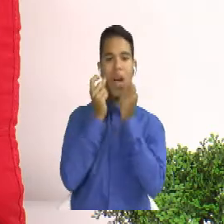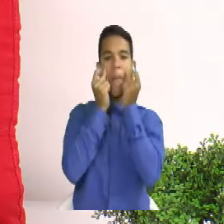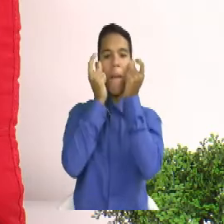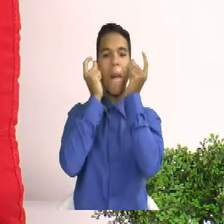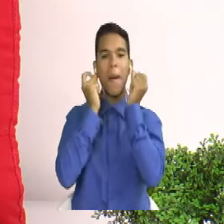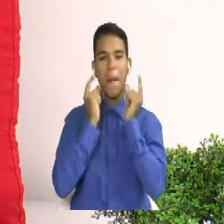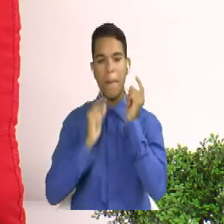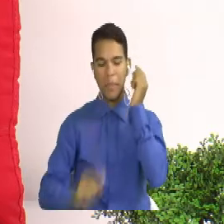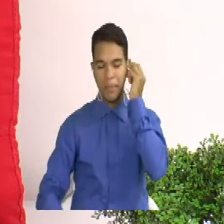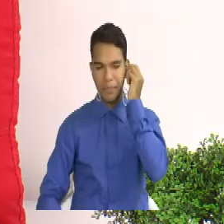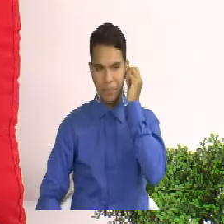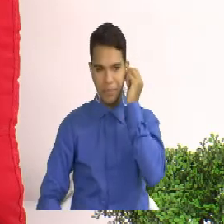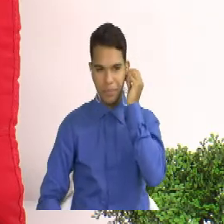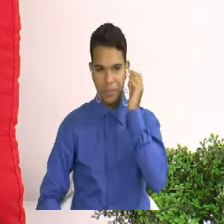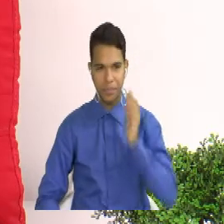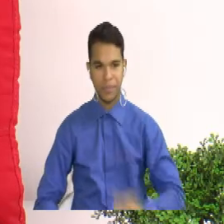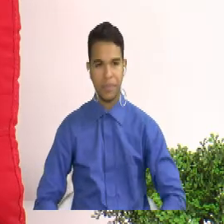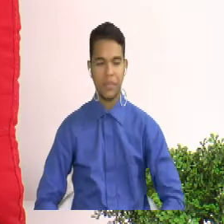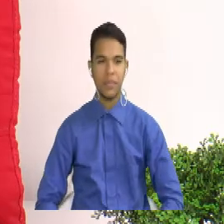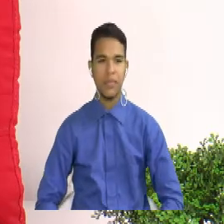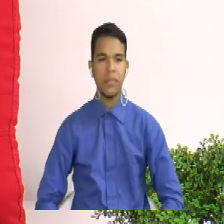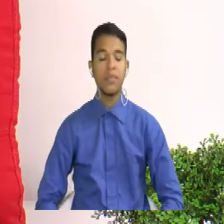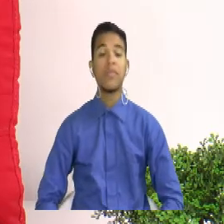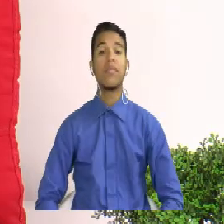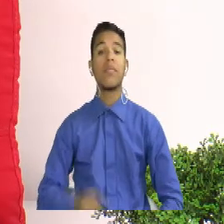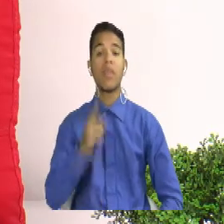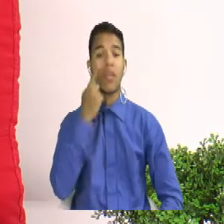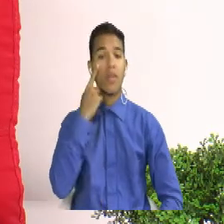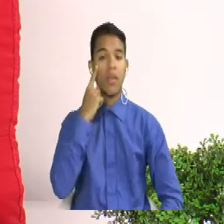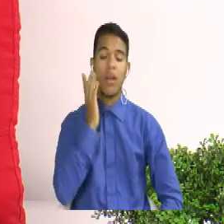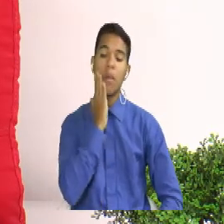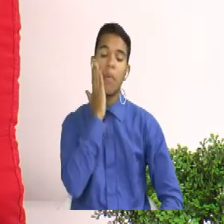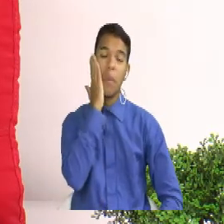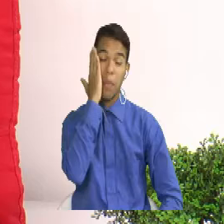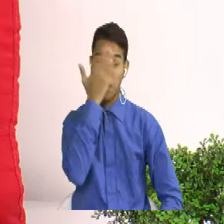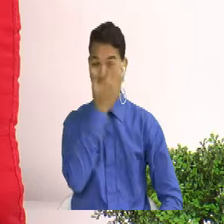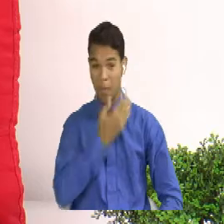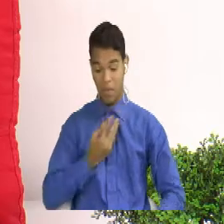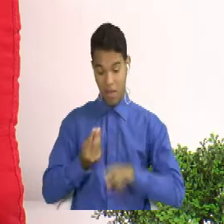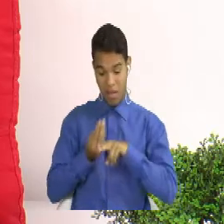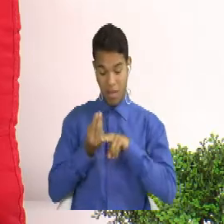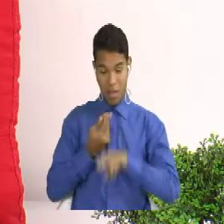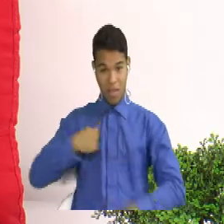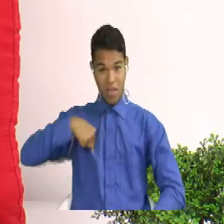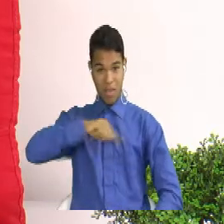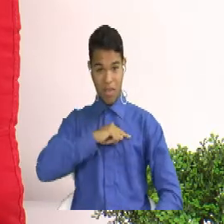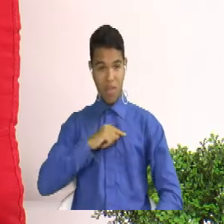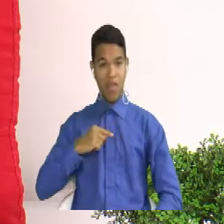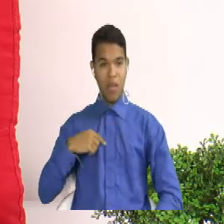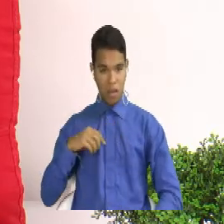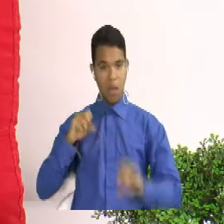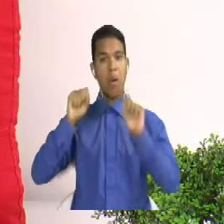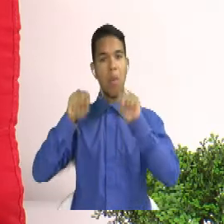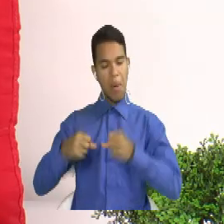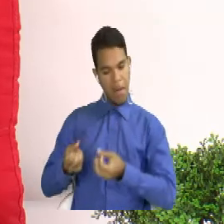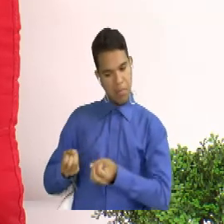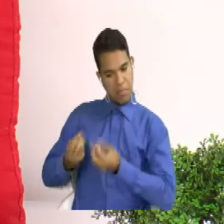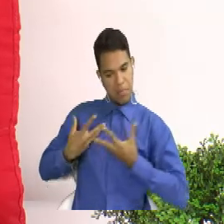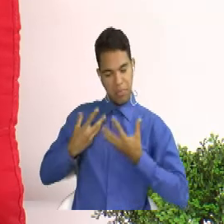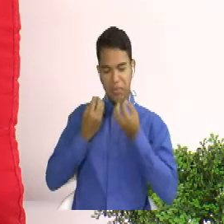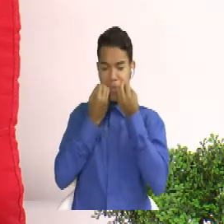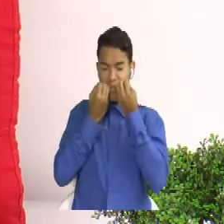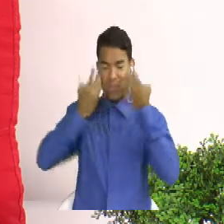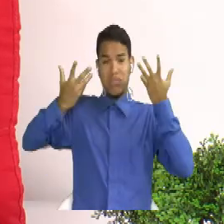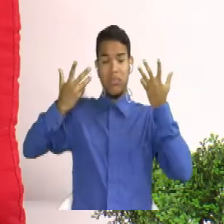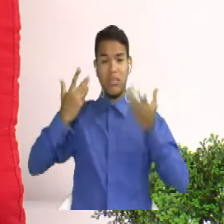de instrumentos a la hora del maquillaje. El maquillaje que nosotras usamos puede producirnos más acné. Hay productos